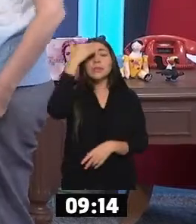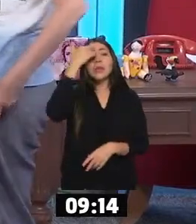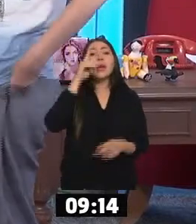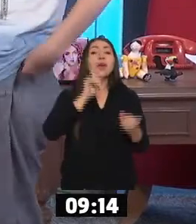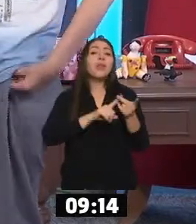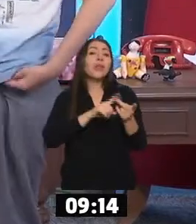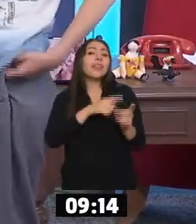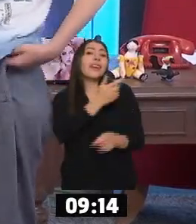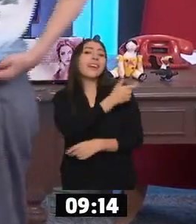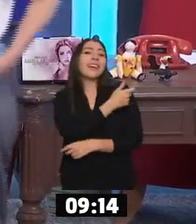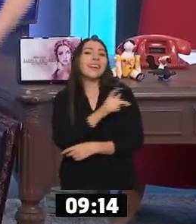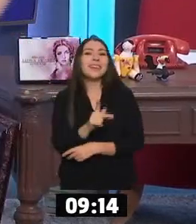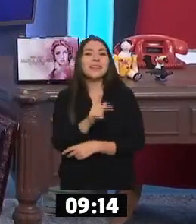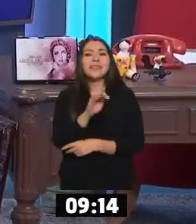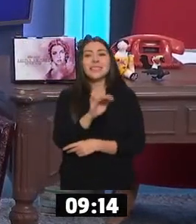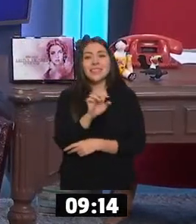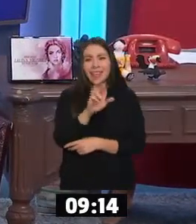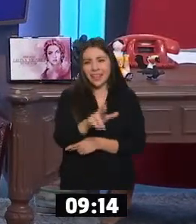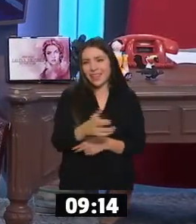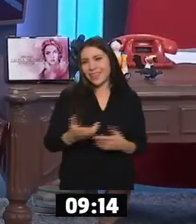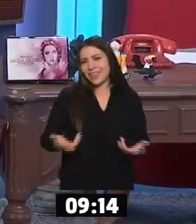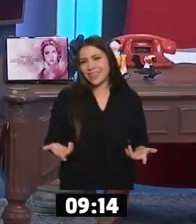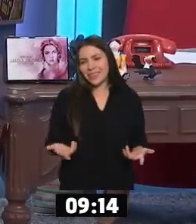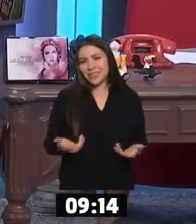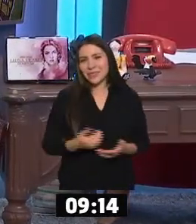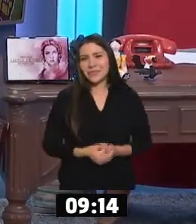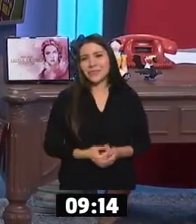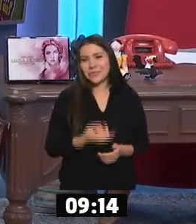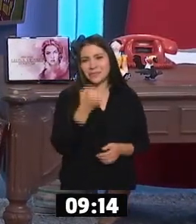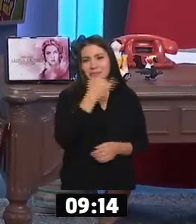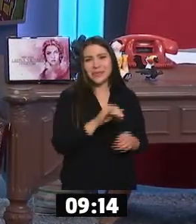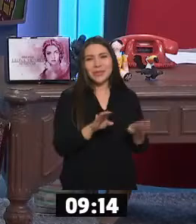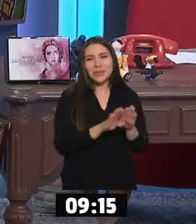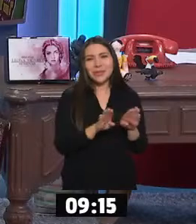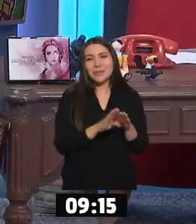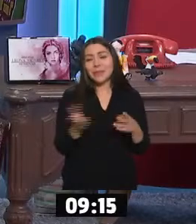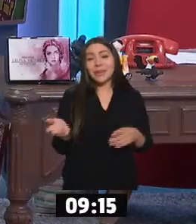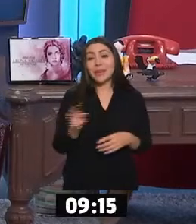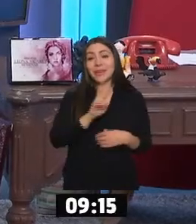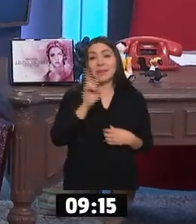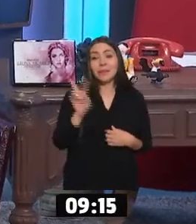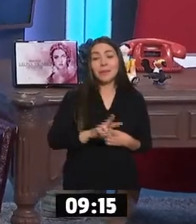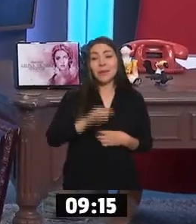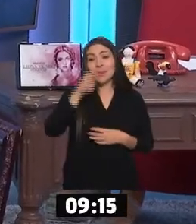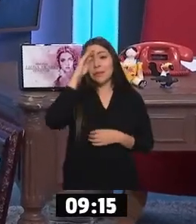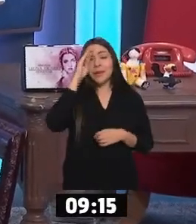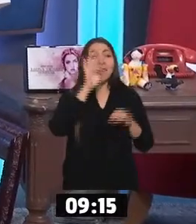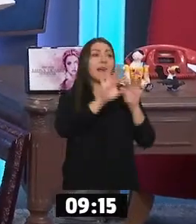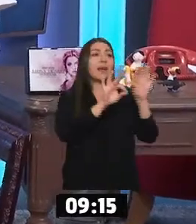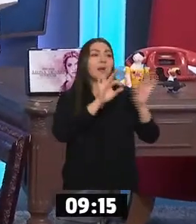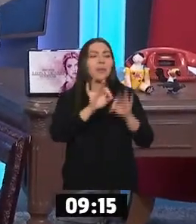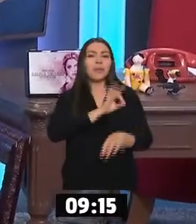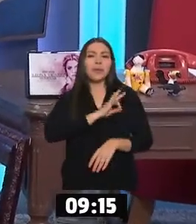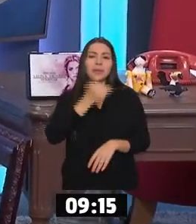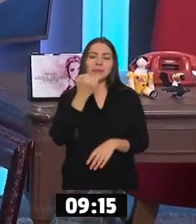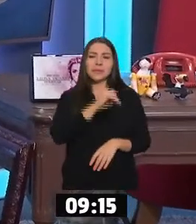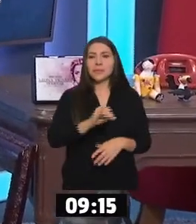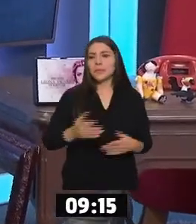sea, sí, de plano. Como si de Estamos veras fuera uno perdidos, en estamos menú, ¿no? Qué perdidos. barbaridad. Bueno, en